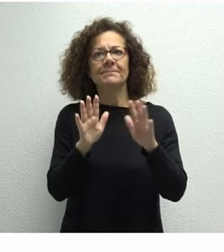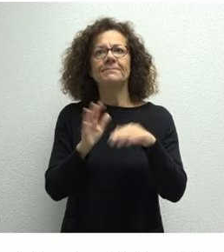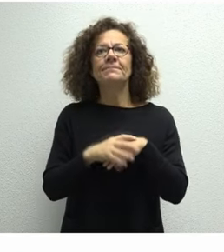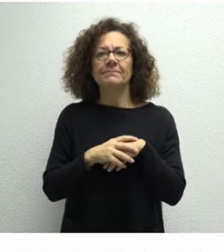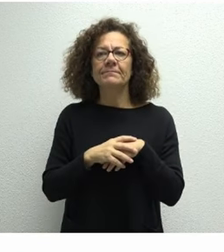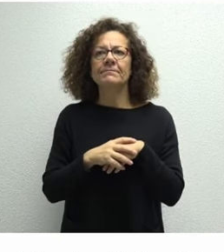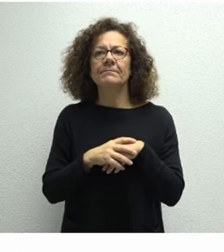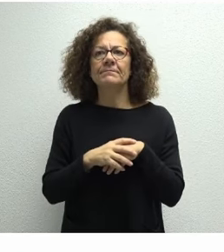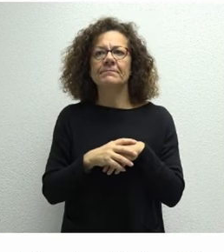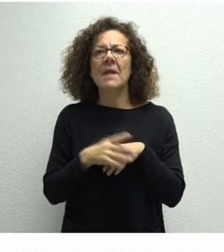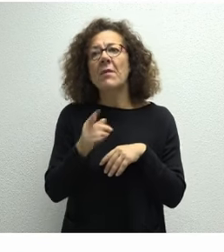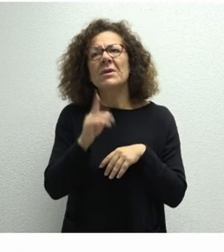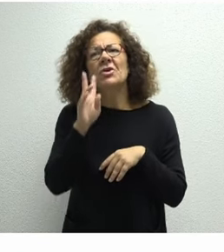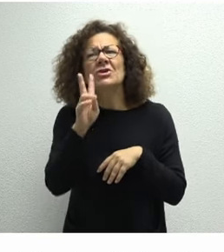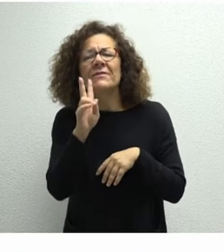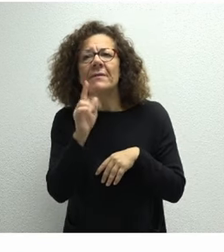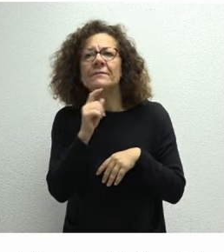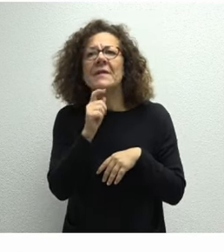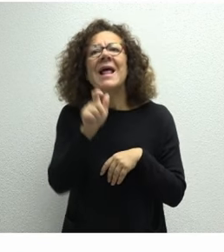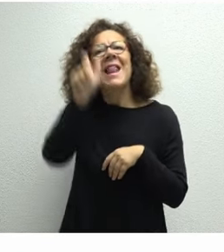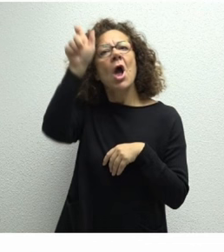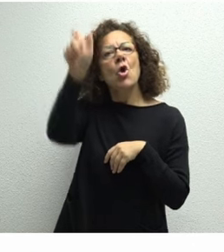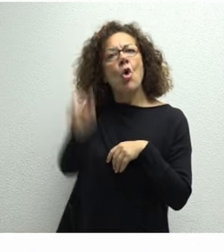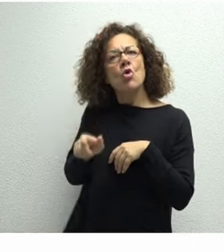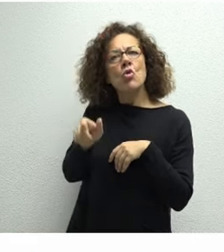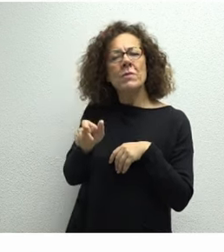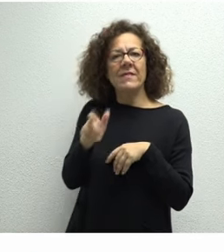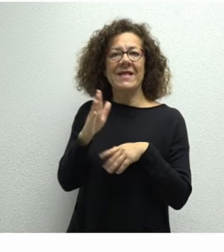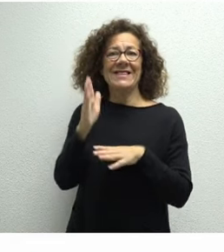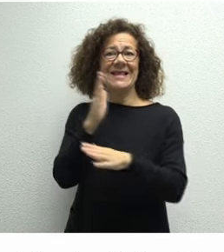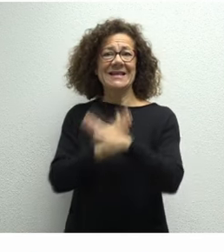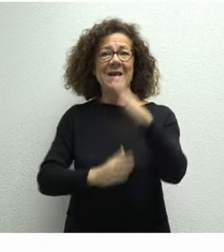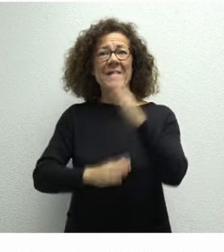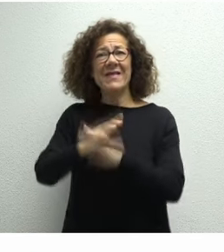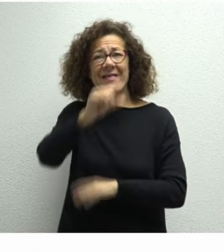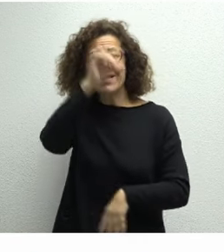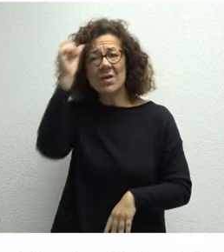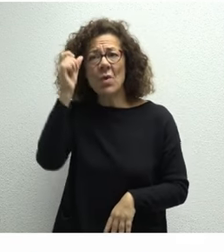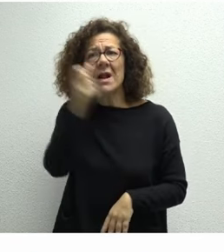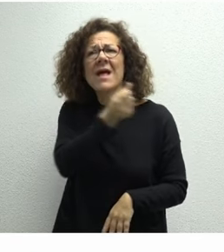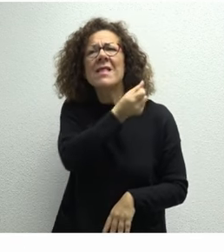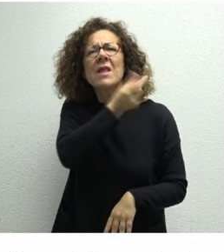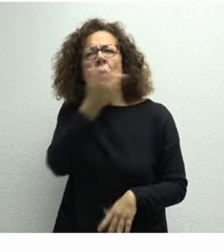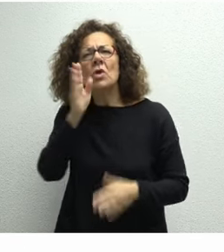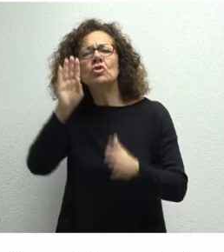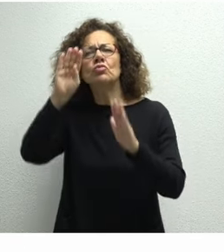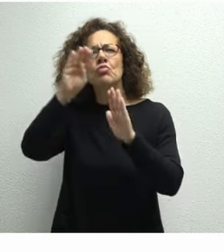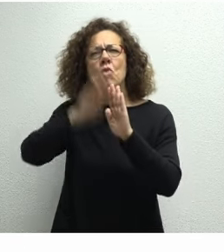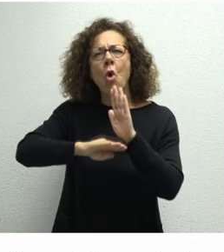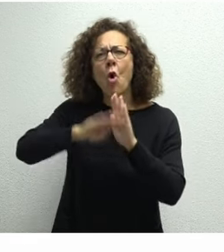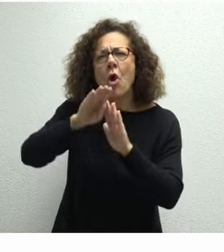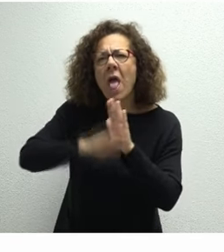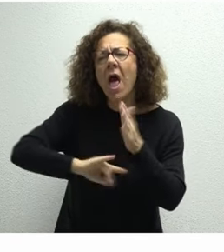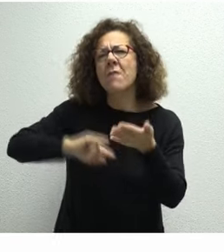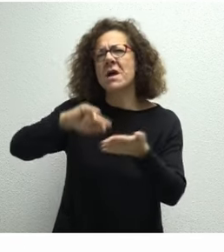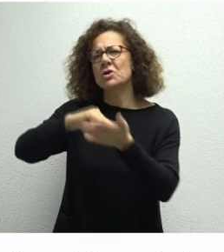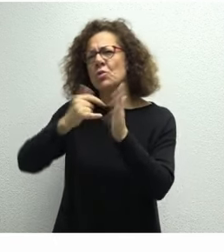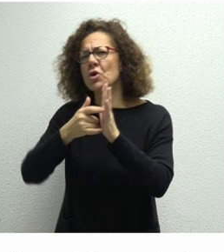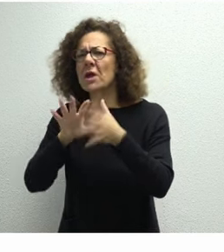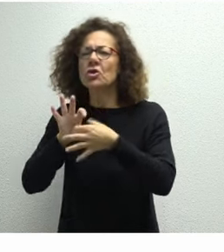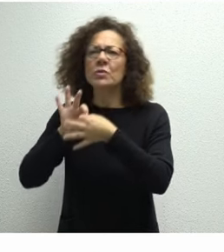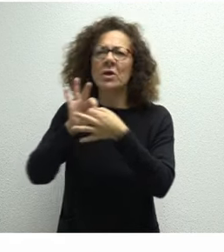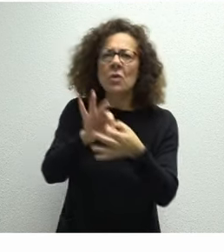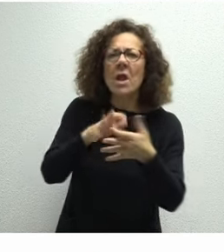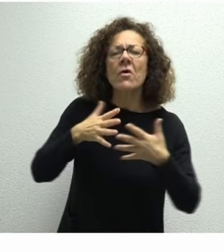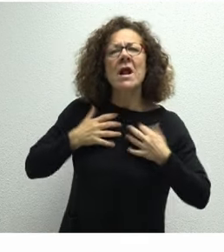bueno tampoco se ve la columna de discapacidad intelectual no de de la cantidad de programas y proyectos vinculados a